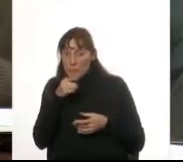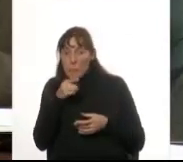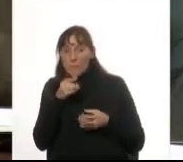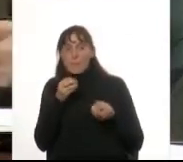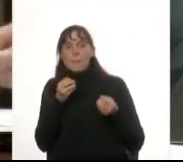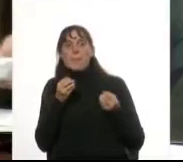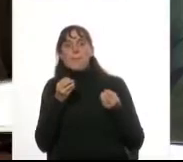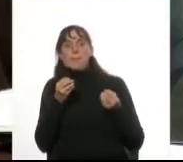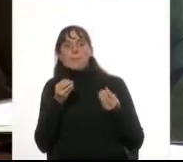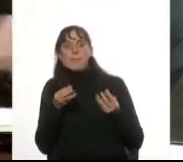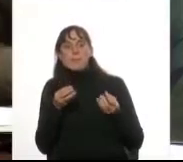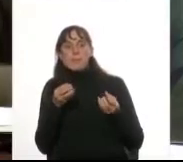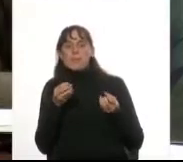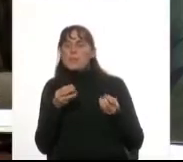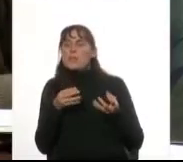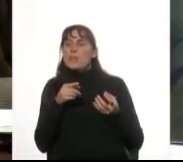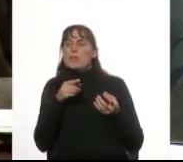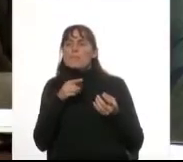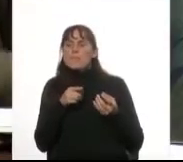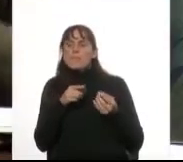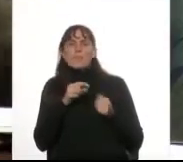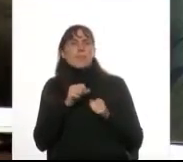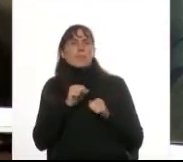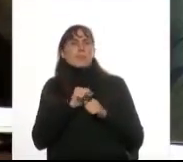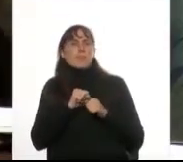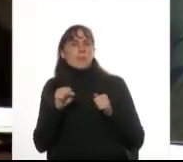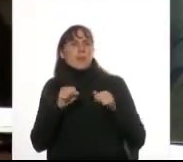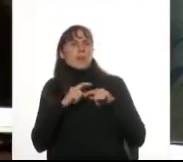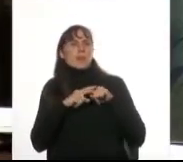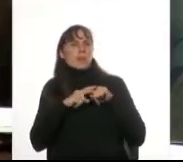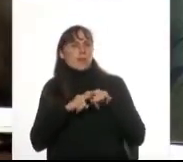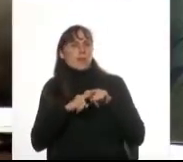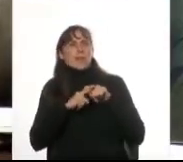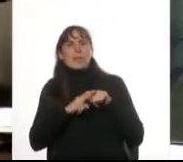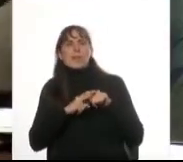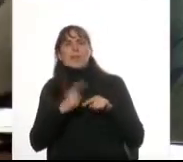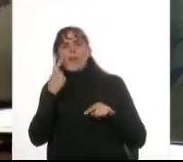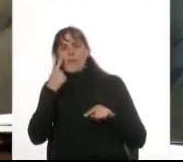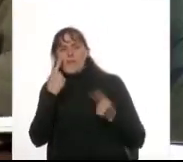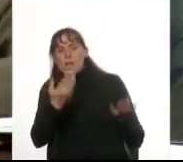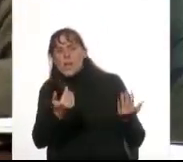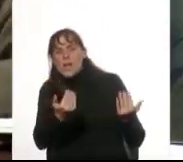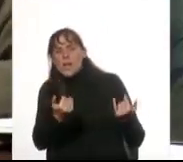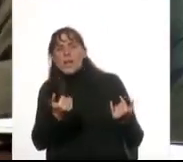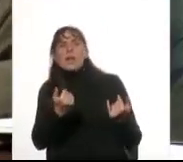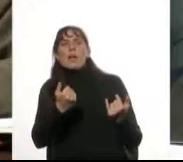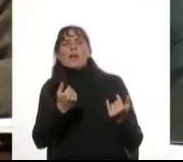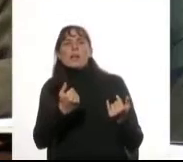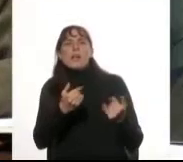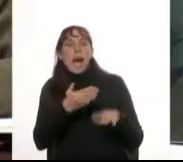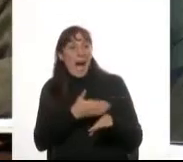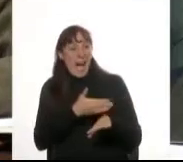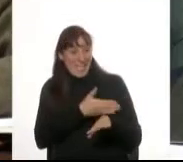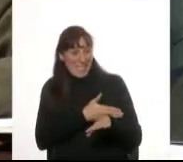Fue por esto que cuando pudimos discutir en los patios de la cárcel pocos días antes de salir,